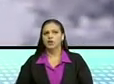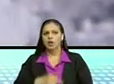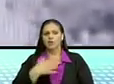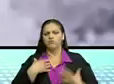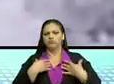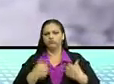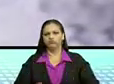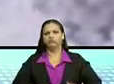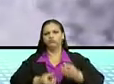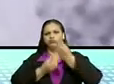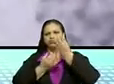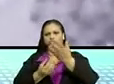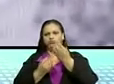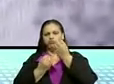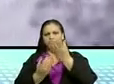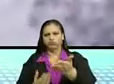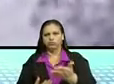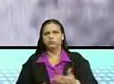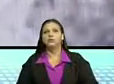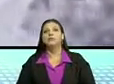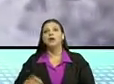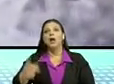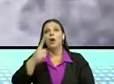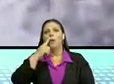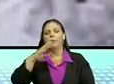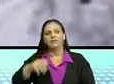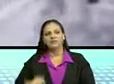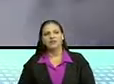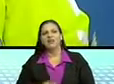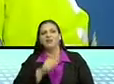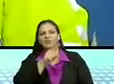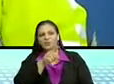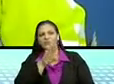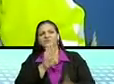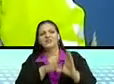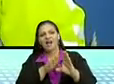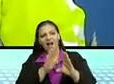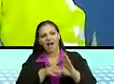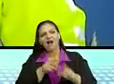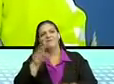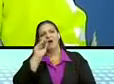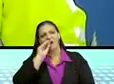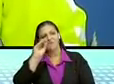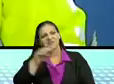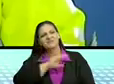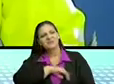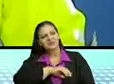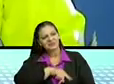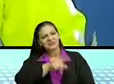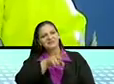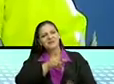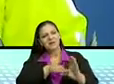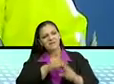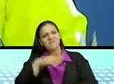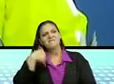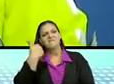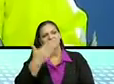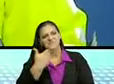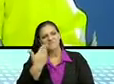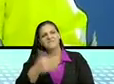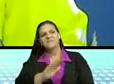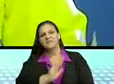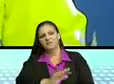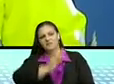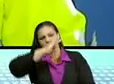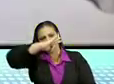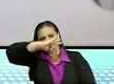cara. Pero el pillo no dice que es valiente. A este es un sapo. Vas a ver, ya sabes cómo mueren los sapos. Ya sabes que